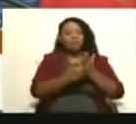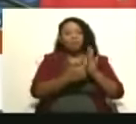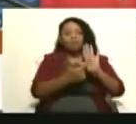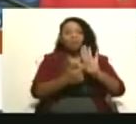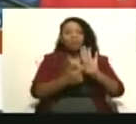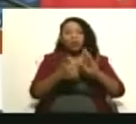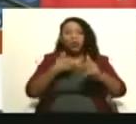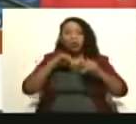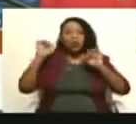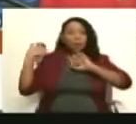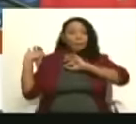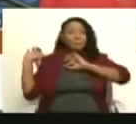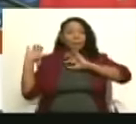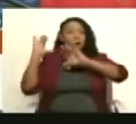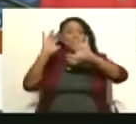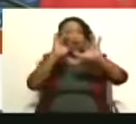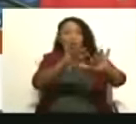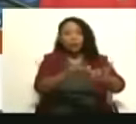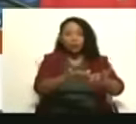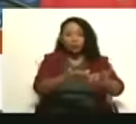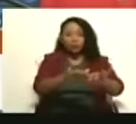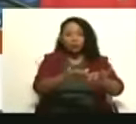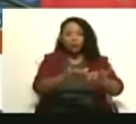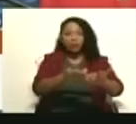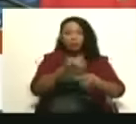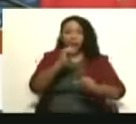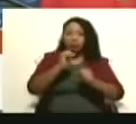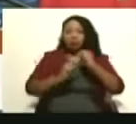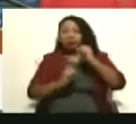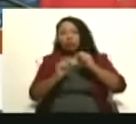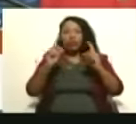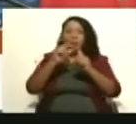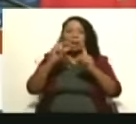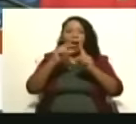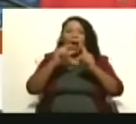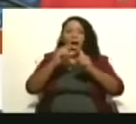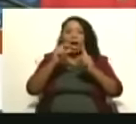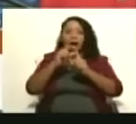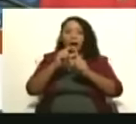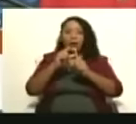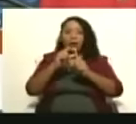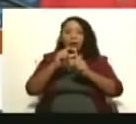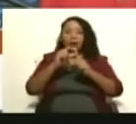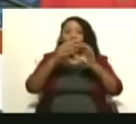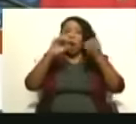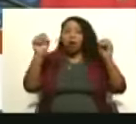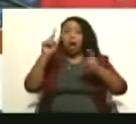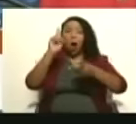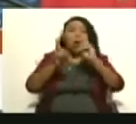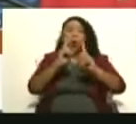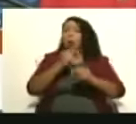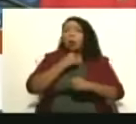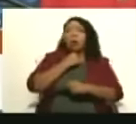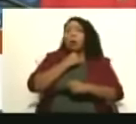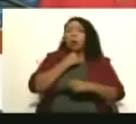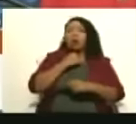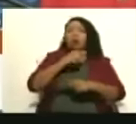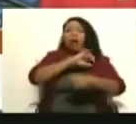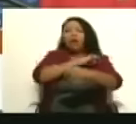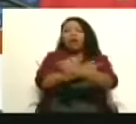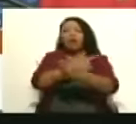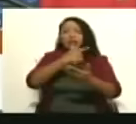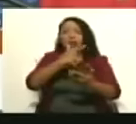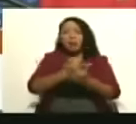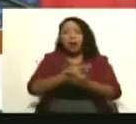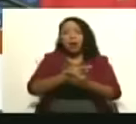volcado todos a la calle, a trotar, a levantar consignas. Hay quienes no les gusta, pues, ver a la Fuerza Armada junto al